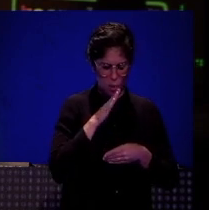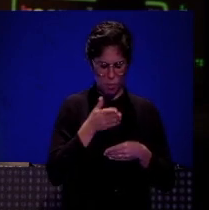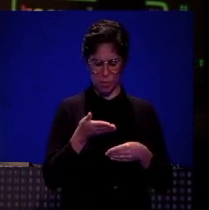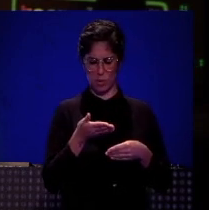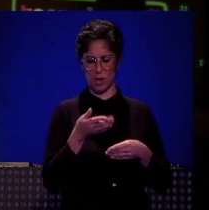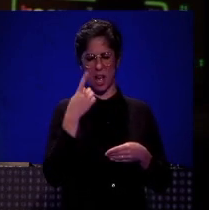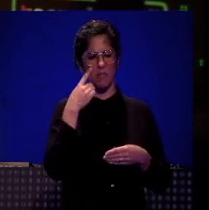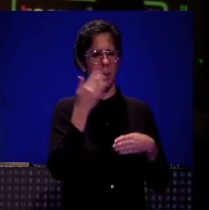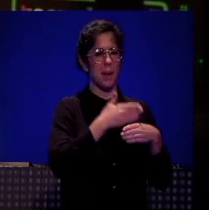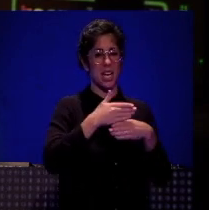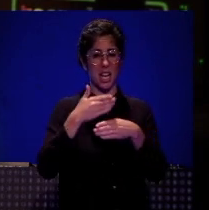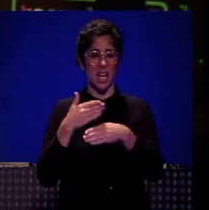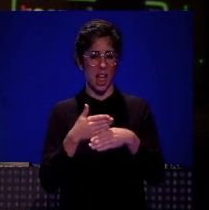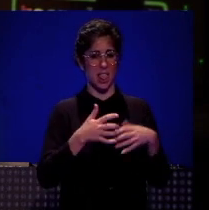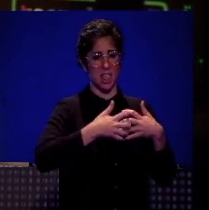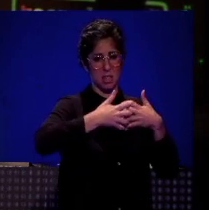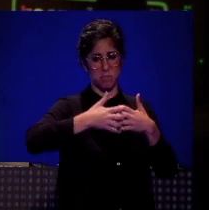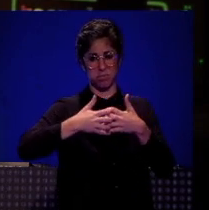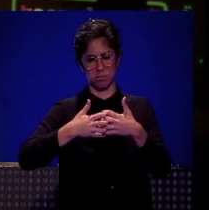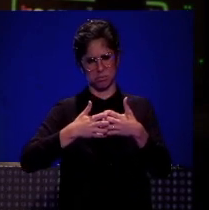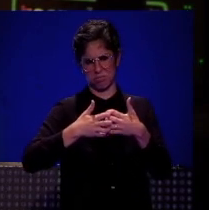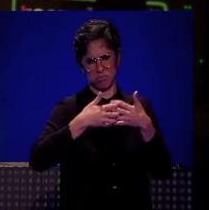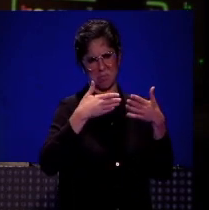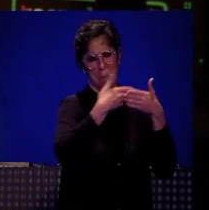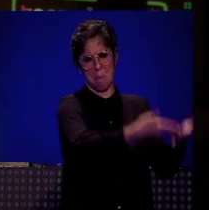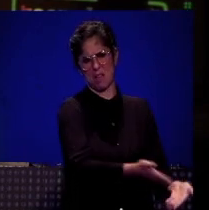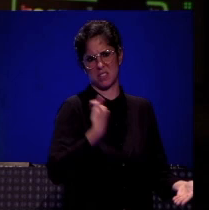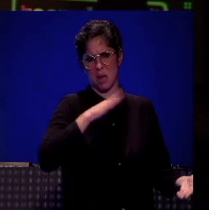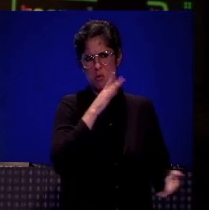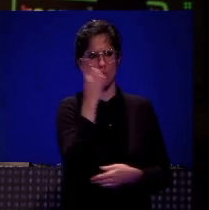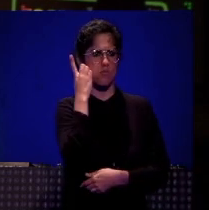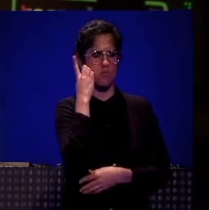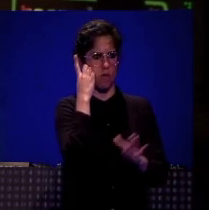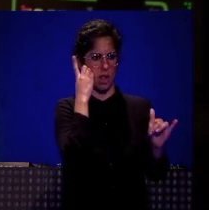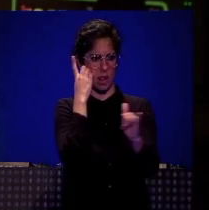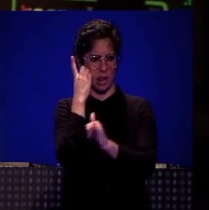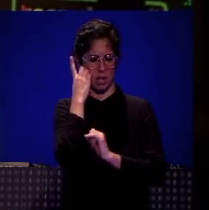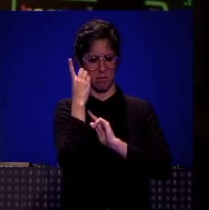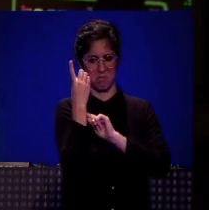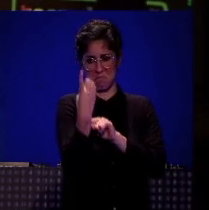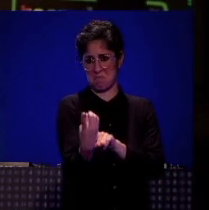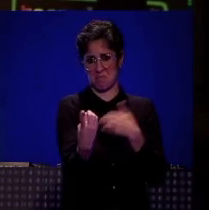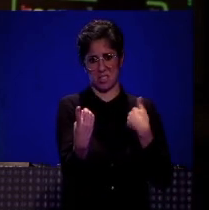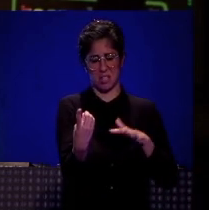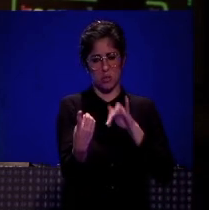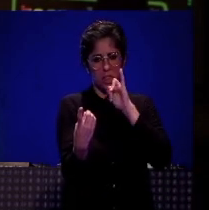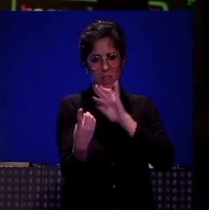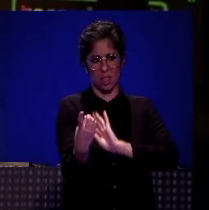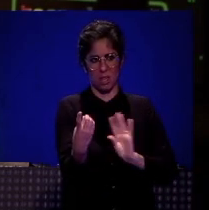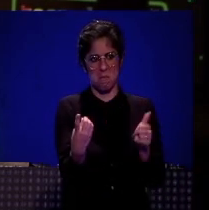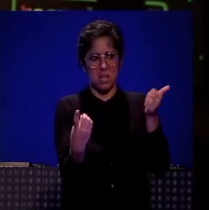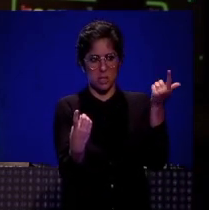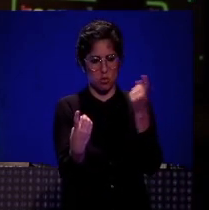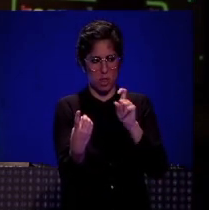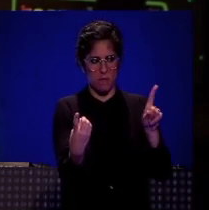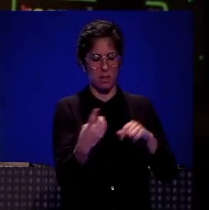hemos eliminado porque cada uno de vosotros tiene un dispositivo extraordinario con lo cual no hace falta nada más el segundo